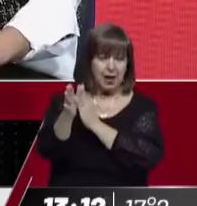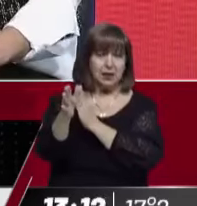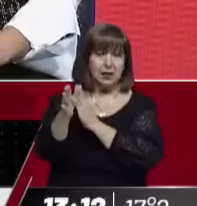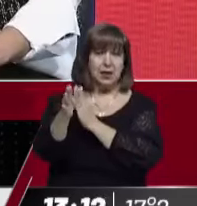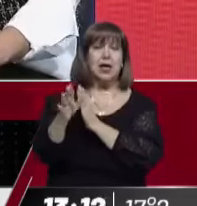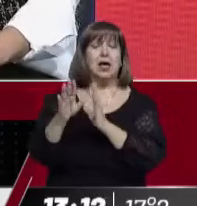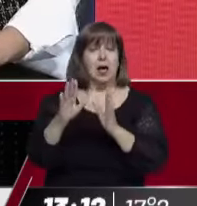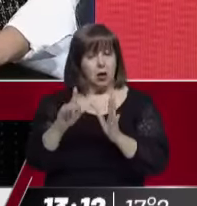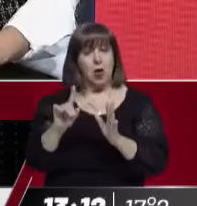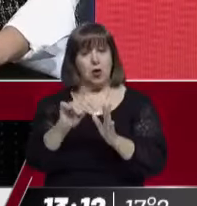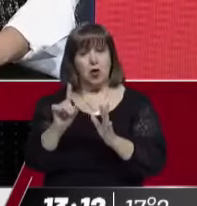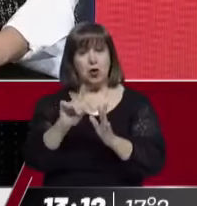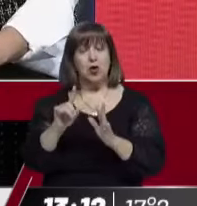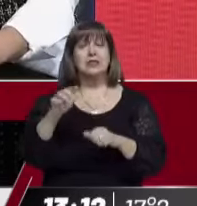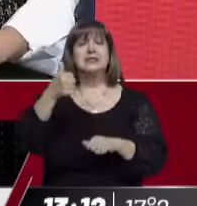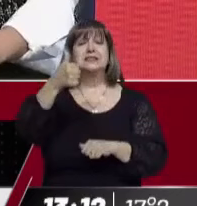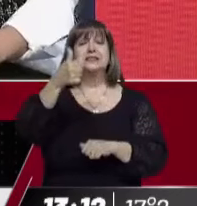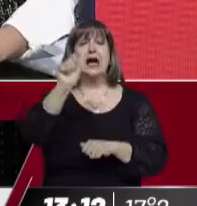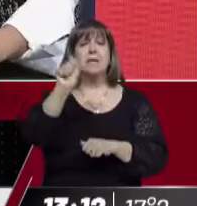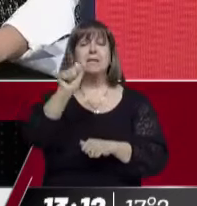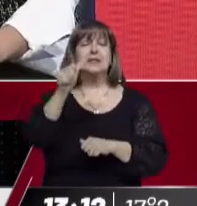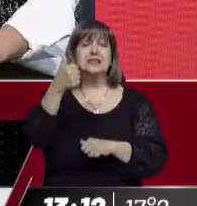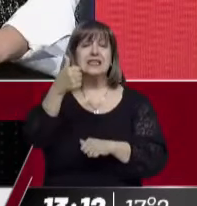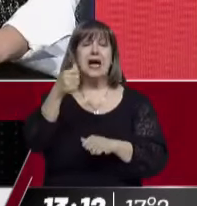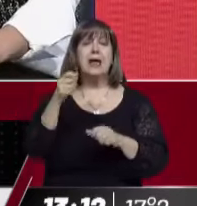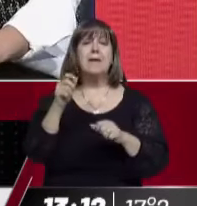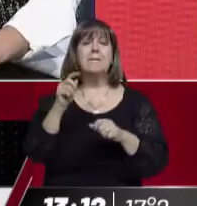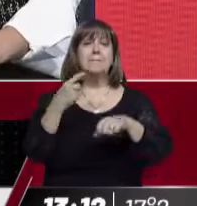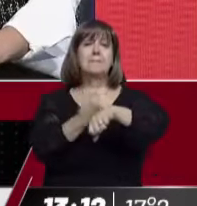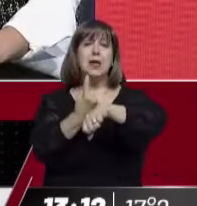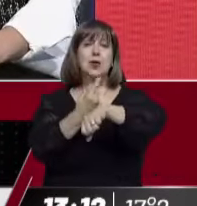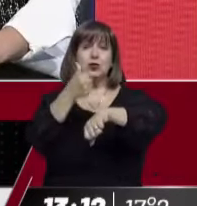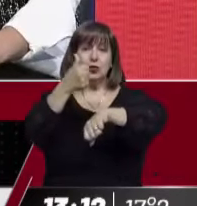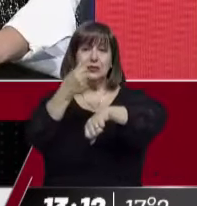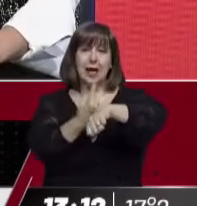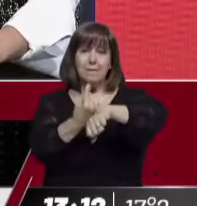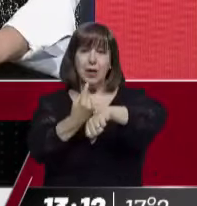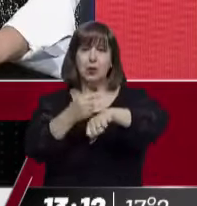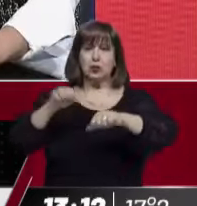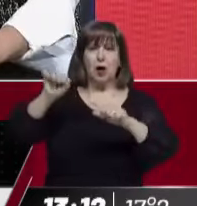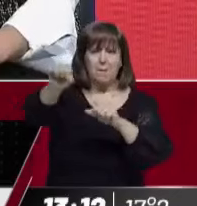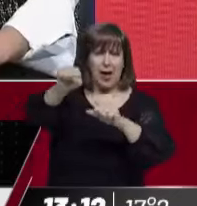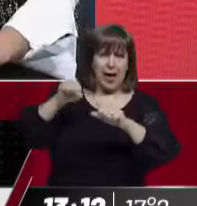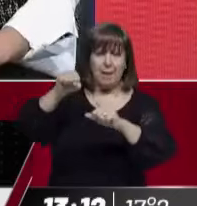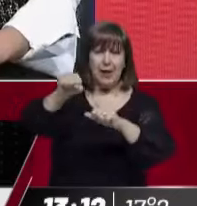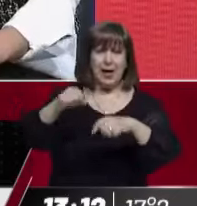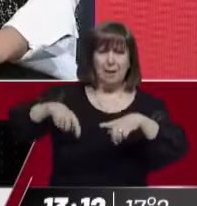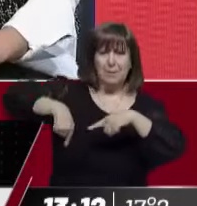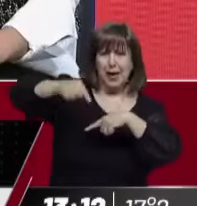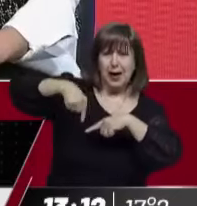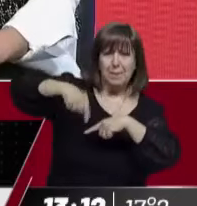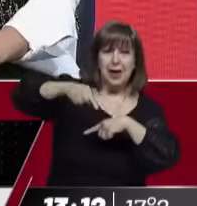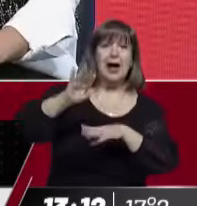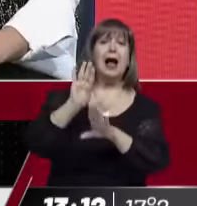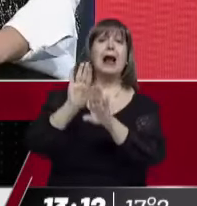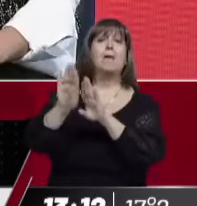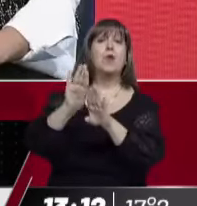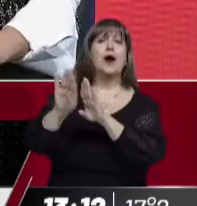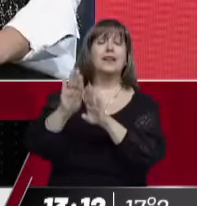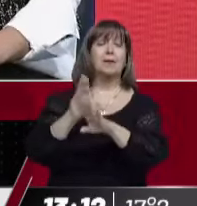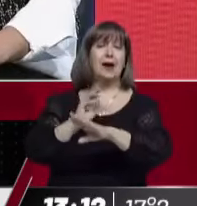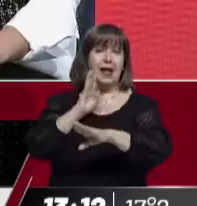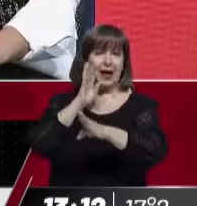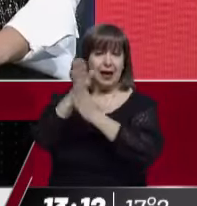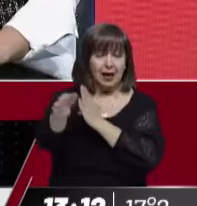pudo. Así es, estuvo 6 minutos intentando escapar porque el forcejeo era de todas formas, tanto con las manos como con las piernas. Sí. De todas maneras intentó hacerlo,